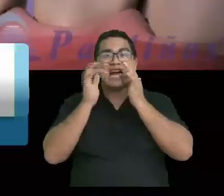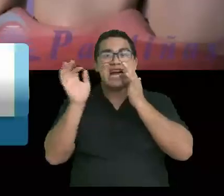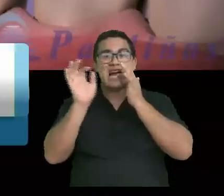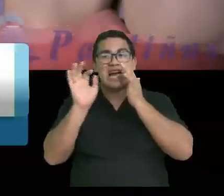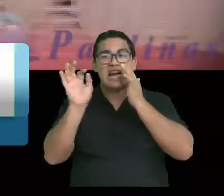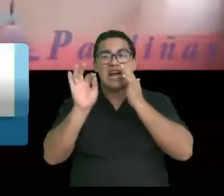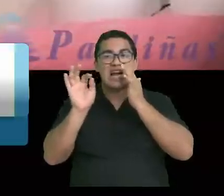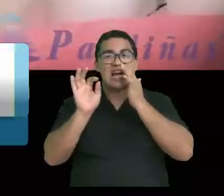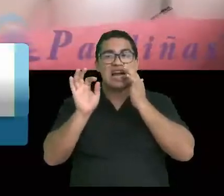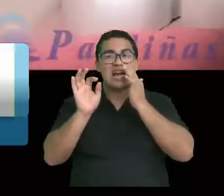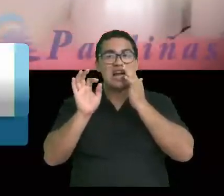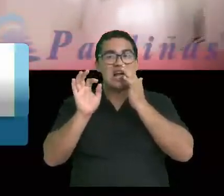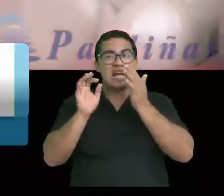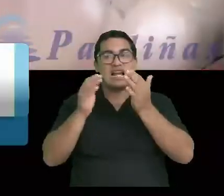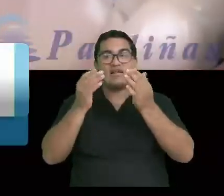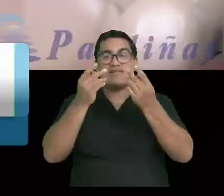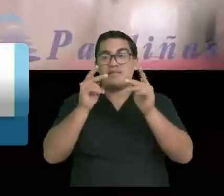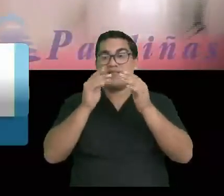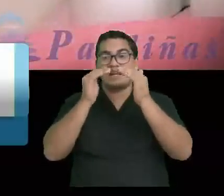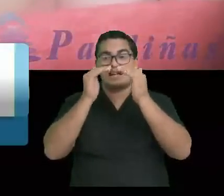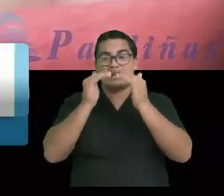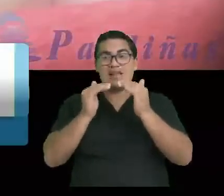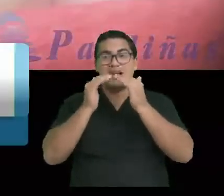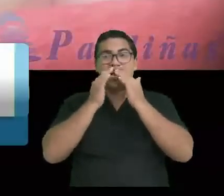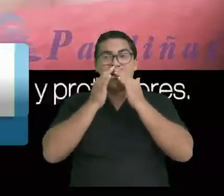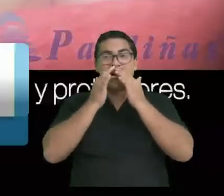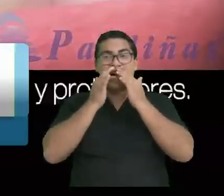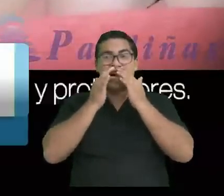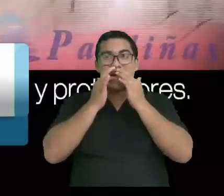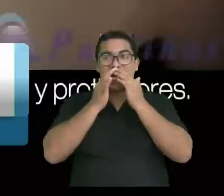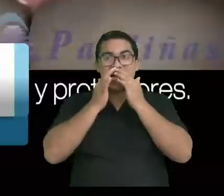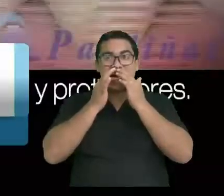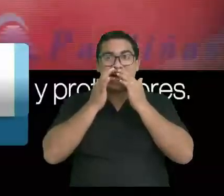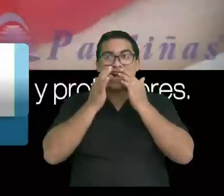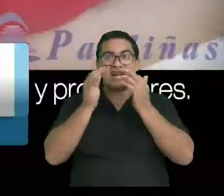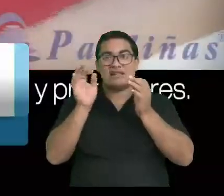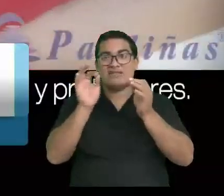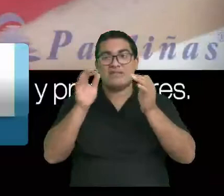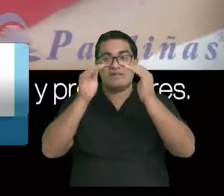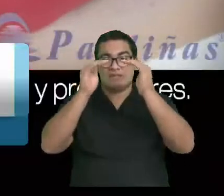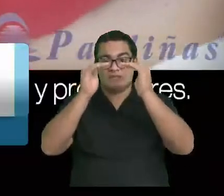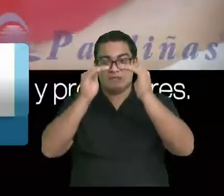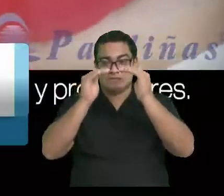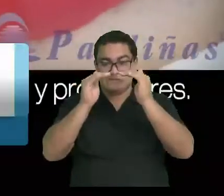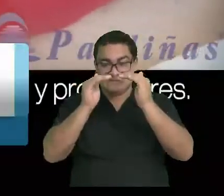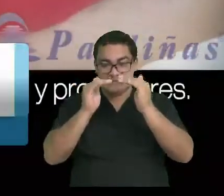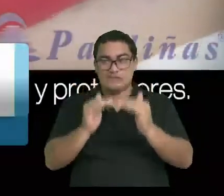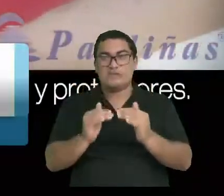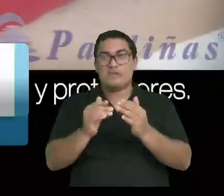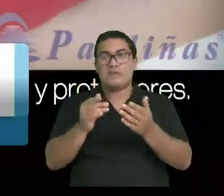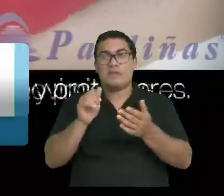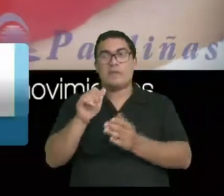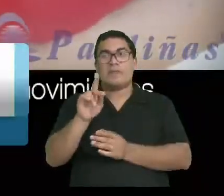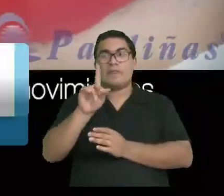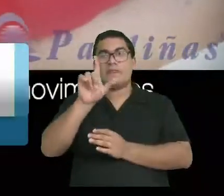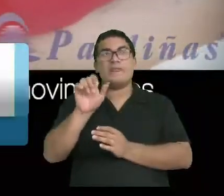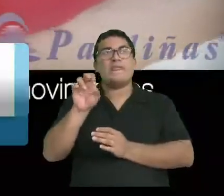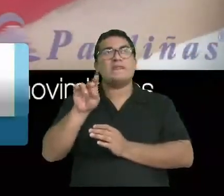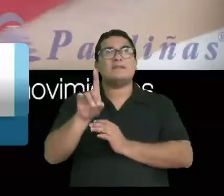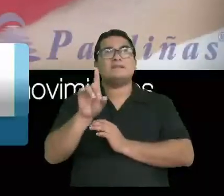su función. Sin embargo, con la fricción permanente que hay en el bruxismo, se van desgastando las piezas